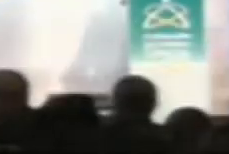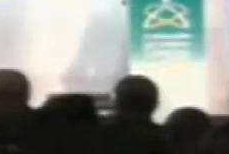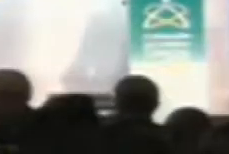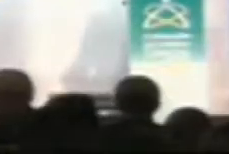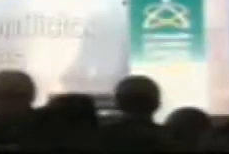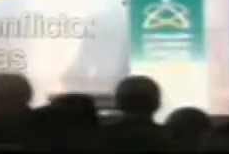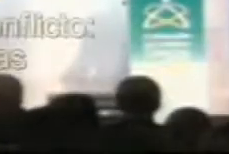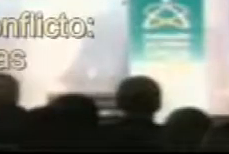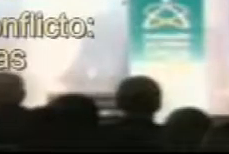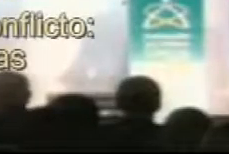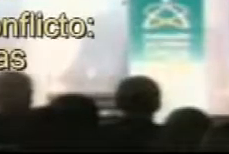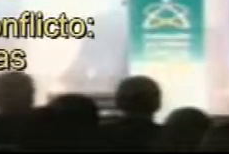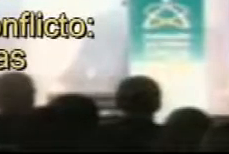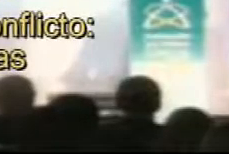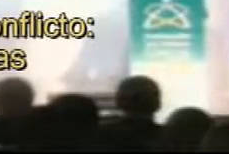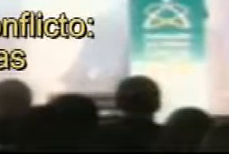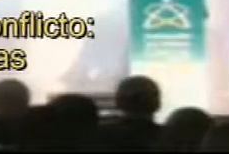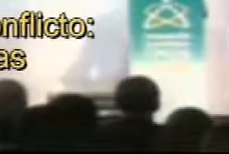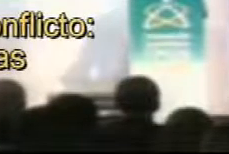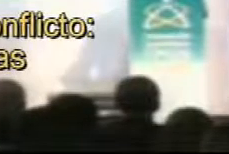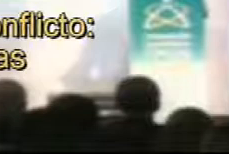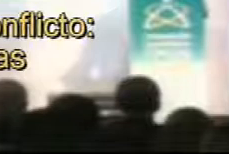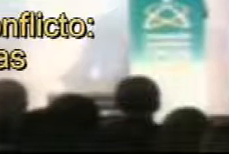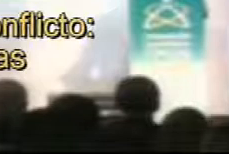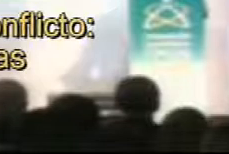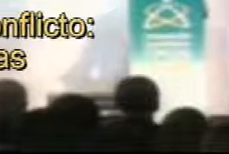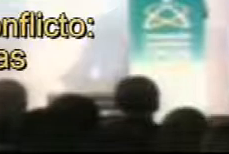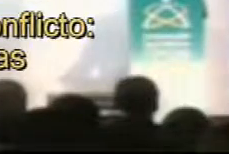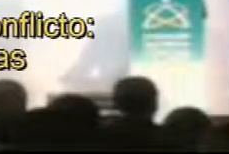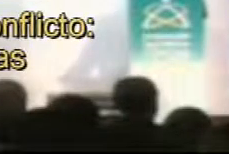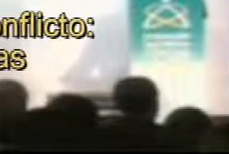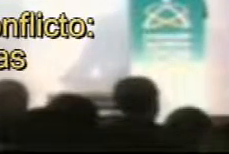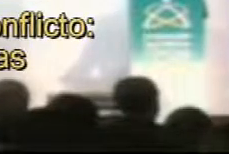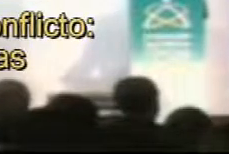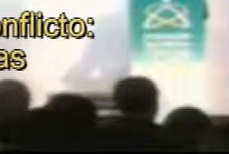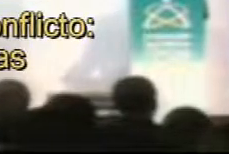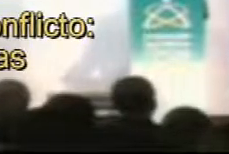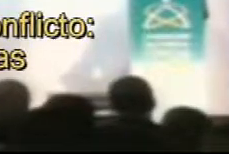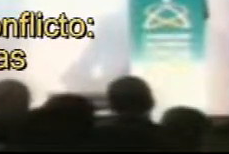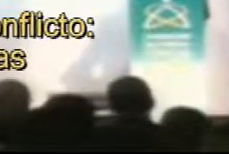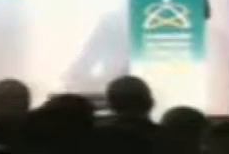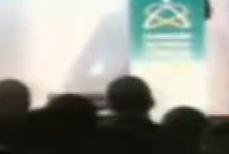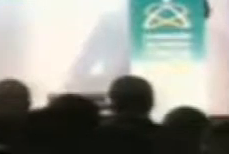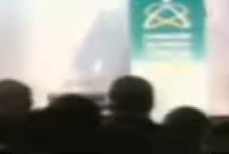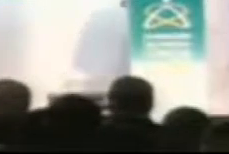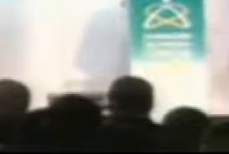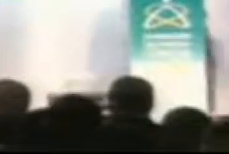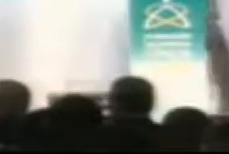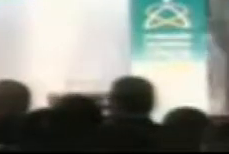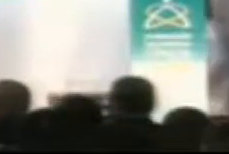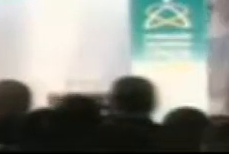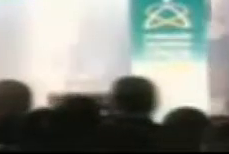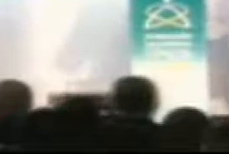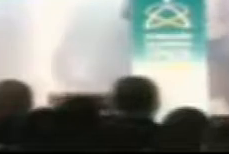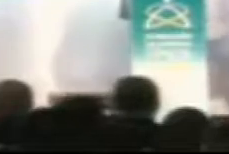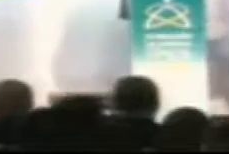A continuación, el doctor Augusto Galán Sarmiento, presidente de la Junta Directiva de la Fundación Santa Arriaga Concha, se dirigirá a nosotros.